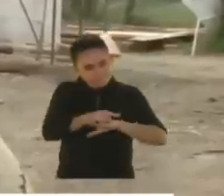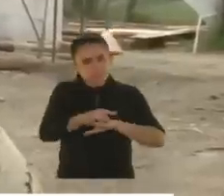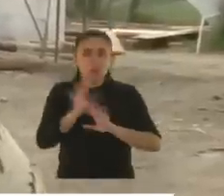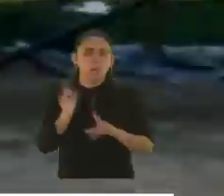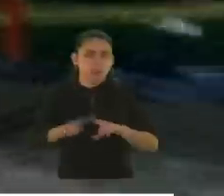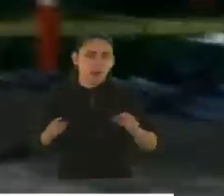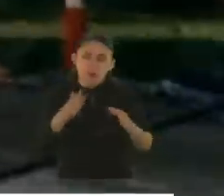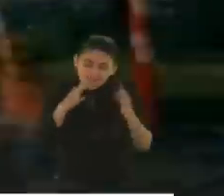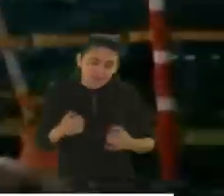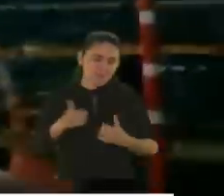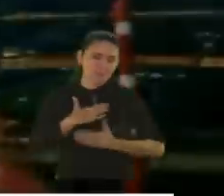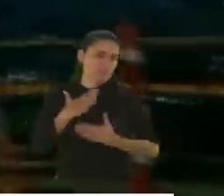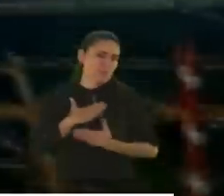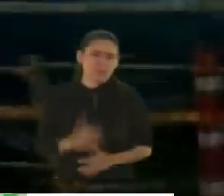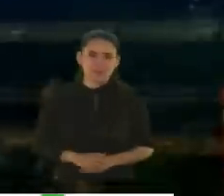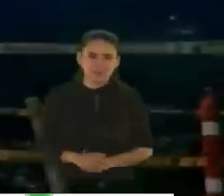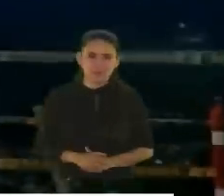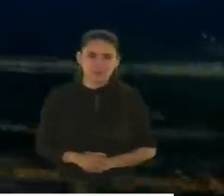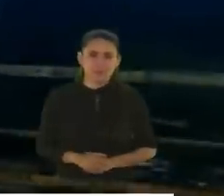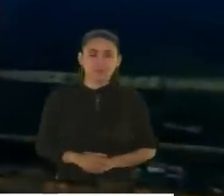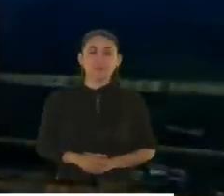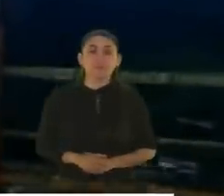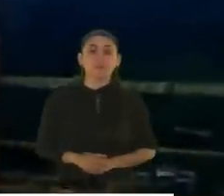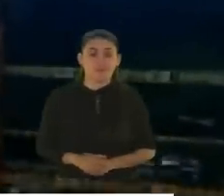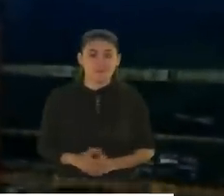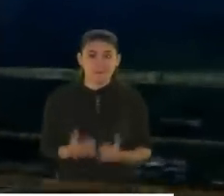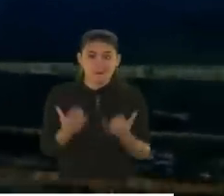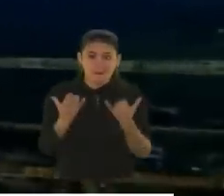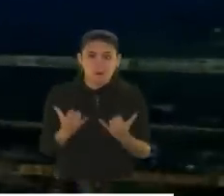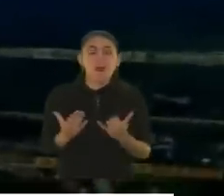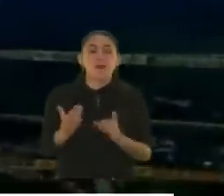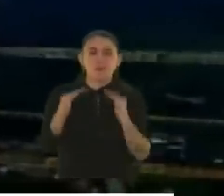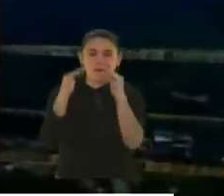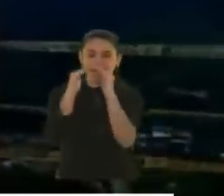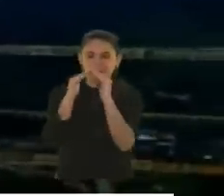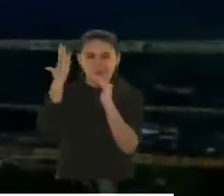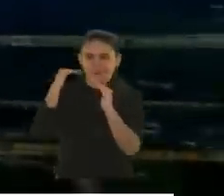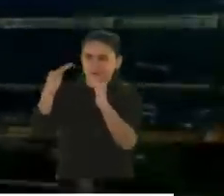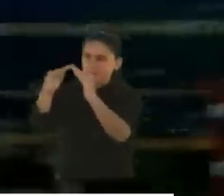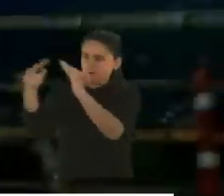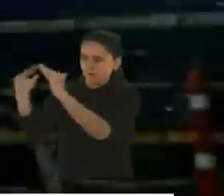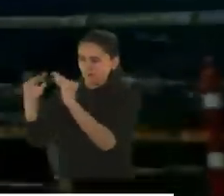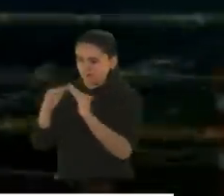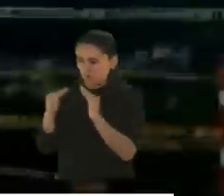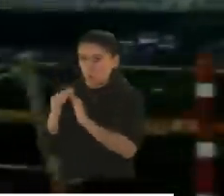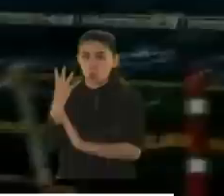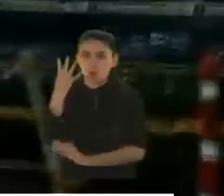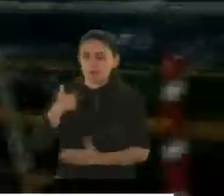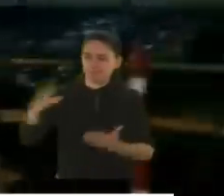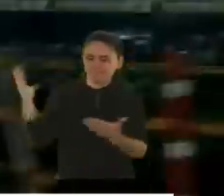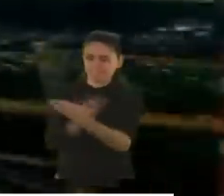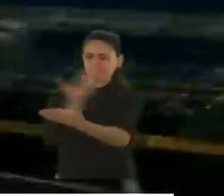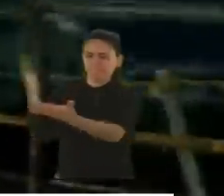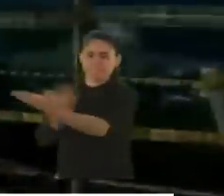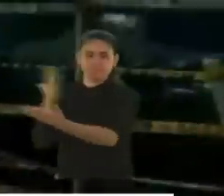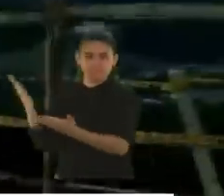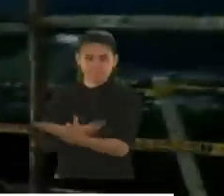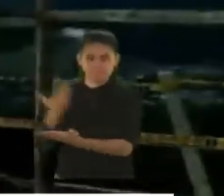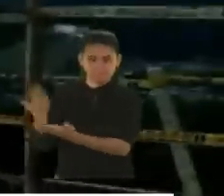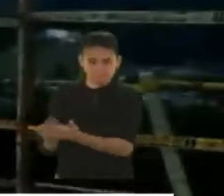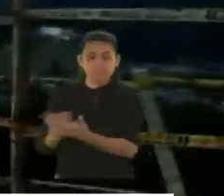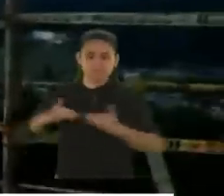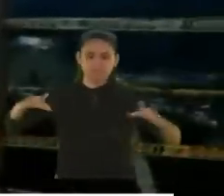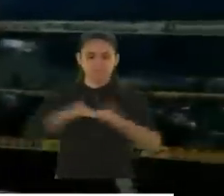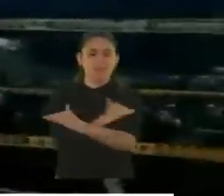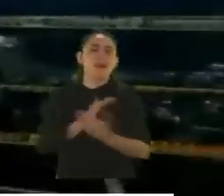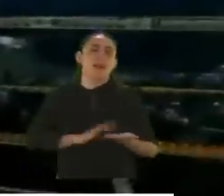muy contentos de verdad. Ahora, quienes vivían en las 4 casas que tumbaron para habilitar el paso, piden que sí les cumplan